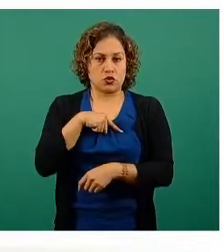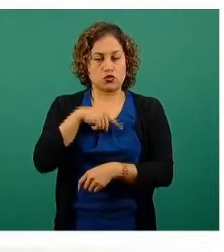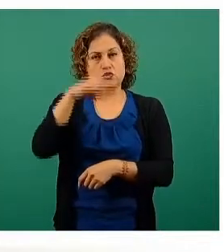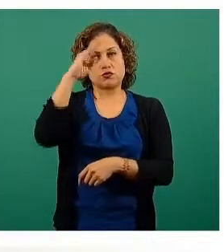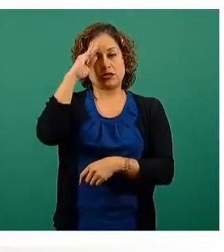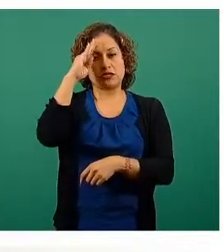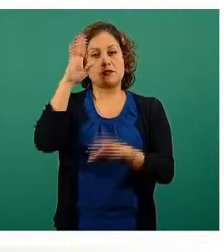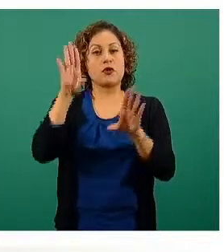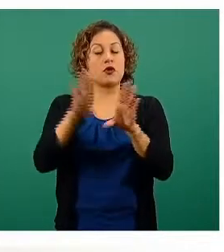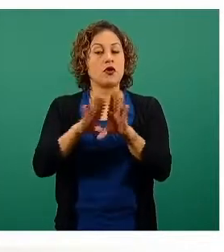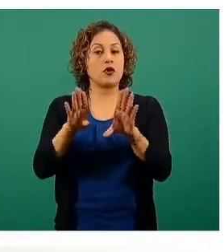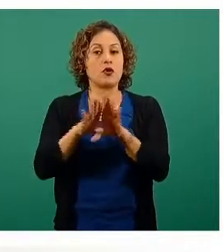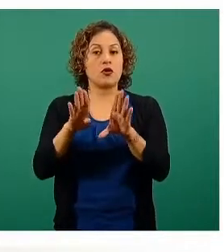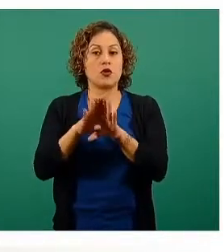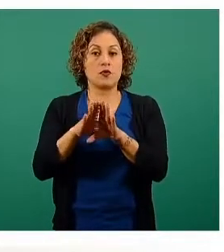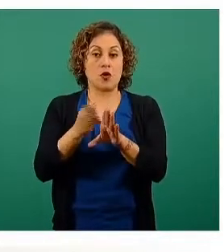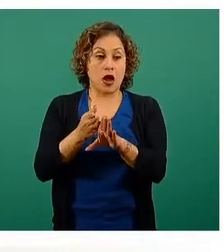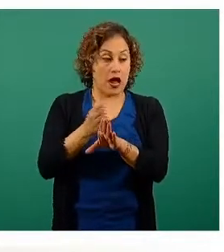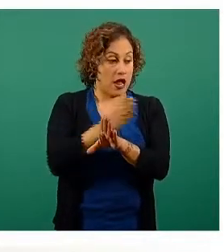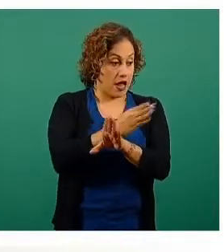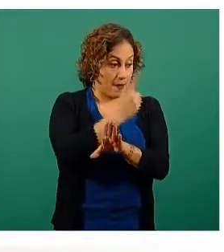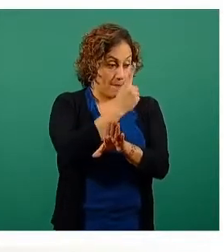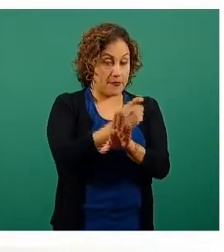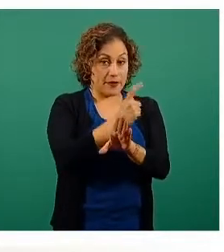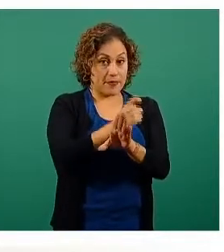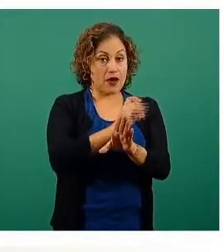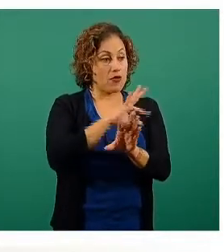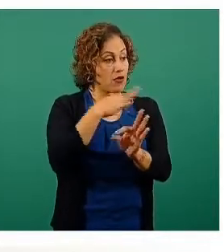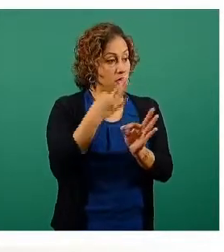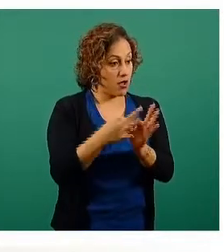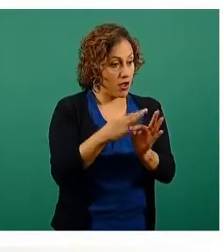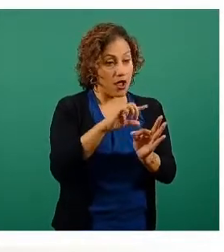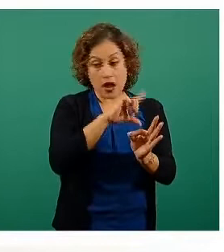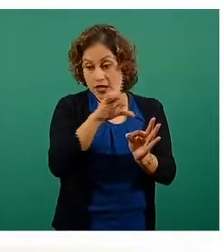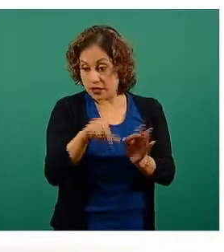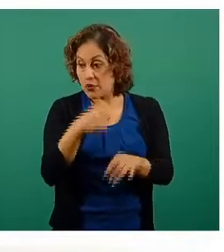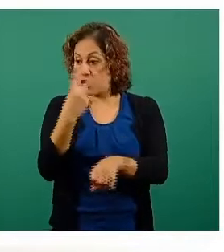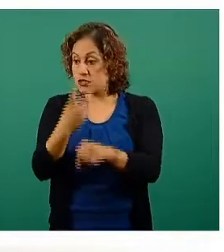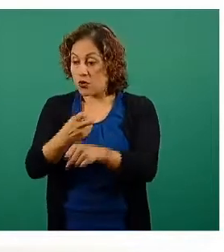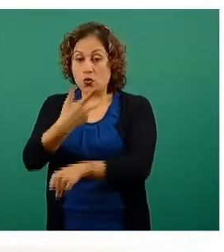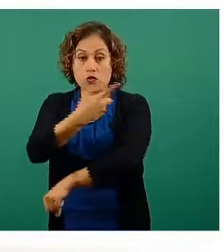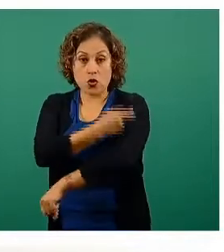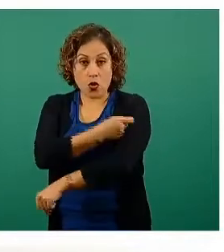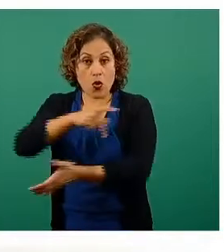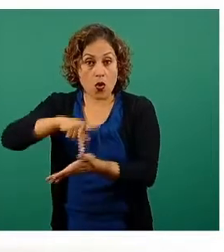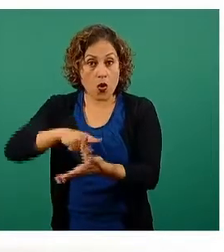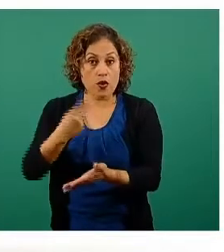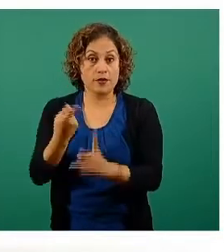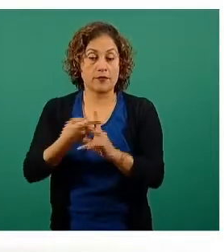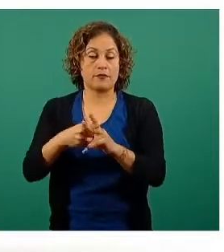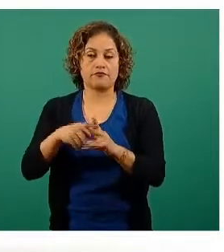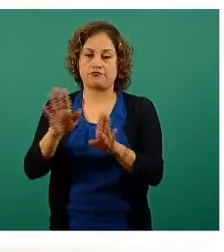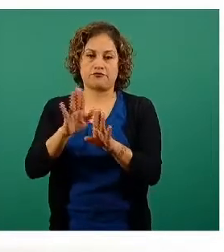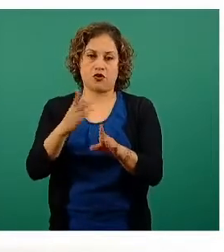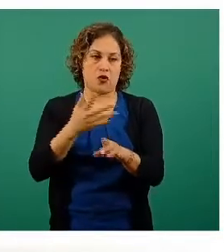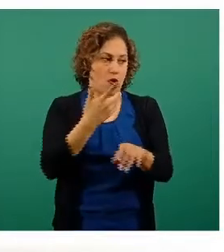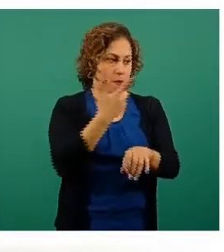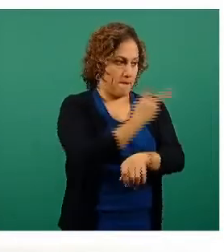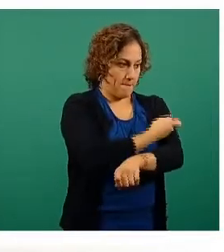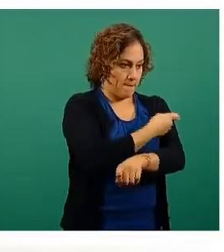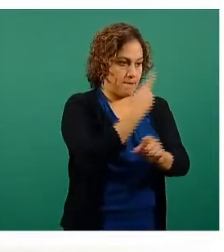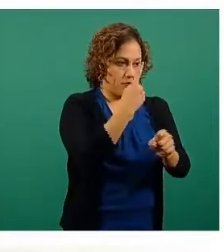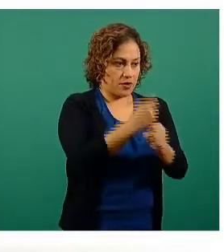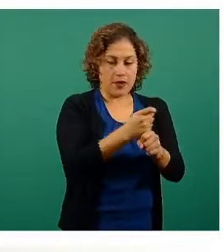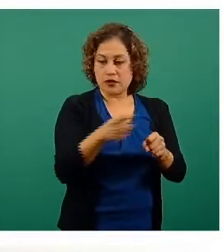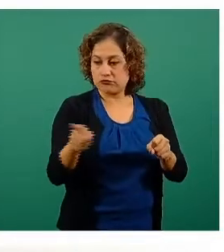la aplicación de las primeras dosis para poder empezar ya a aplicar las segundas dosis en nuestro personal de salud. Y